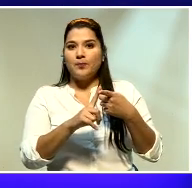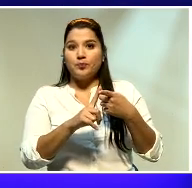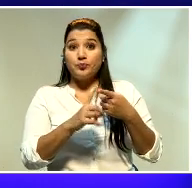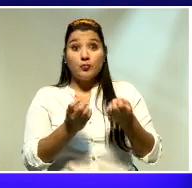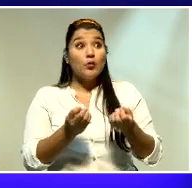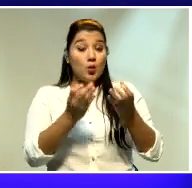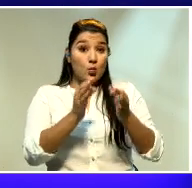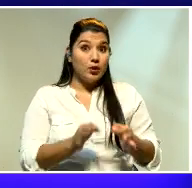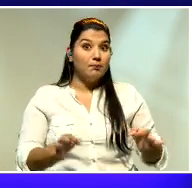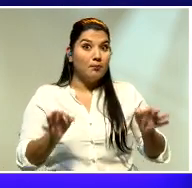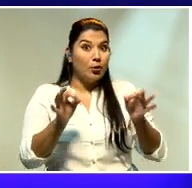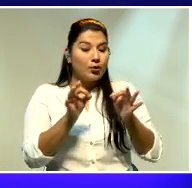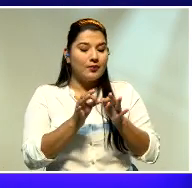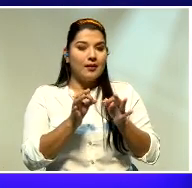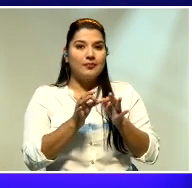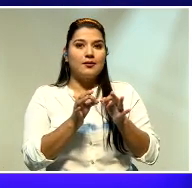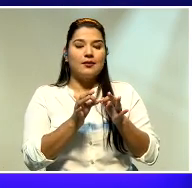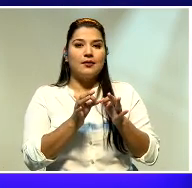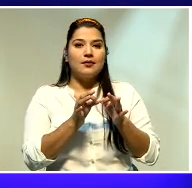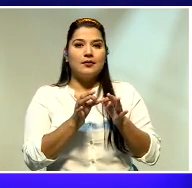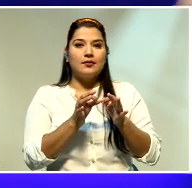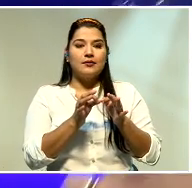muy importante,